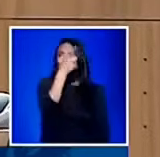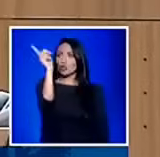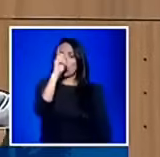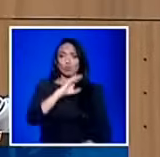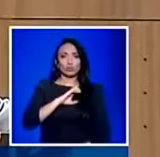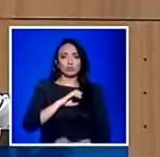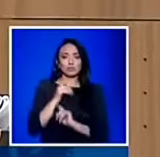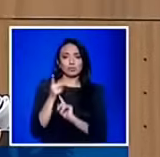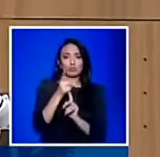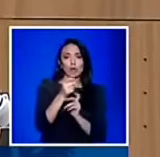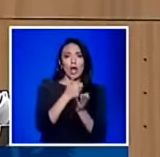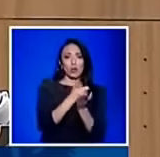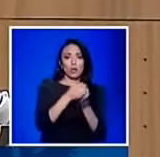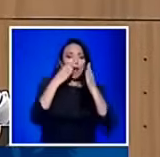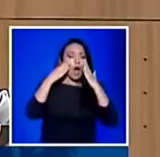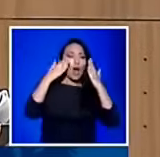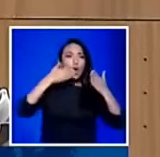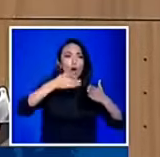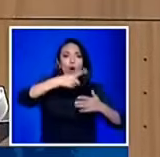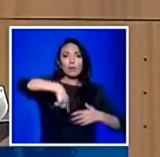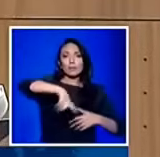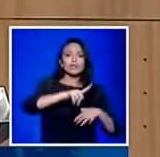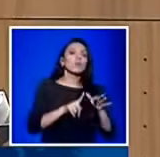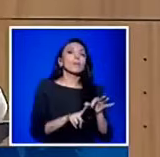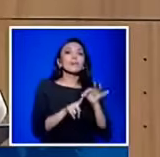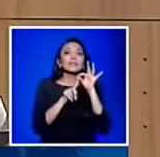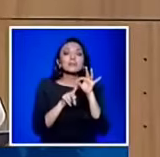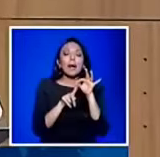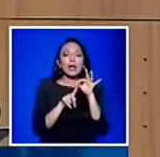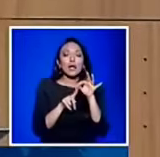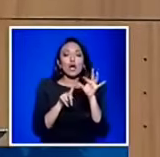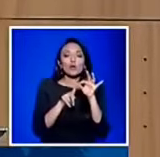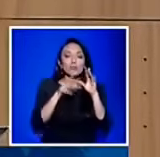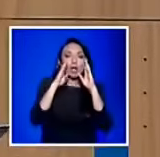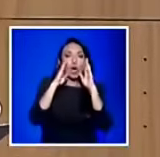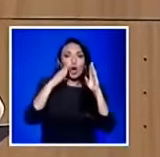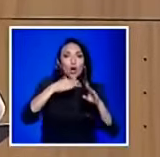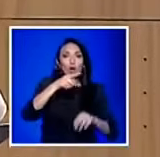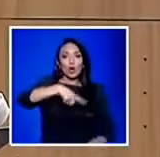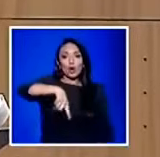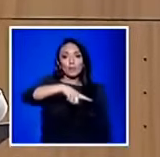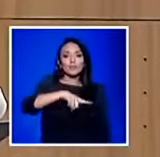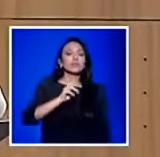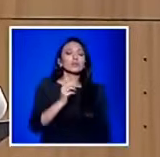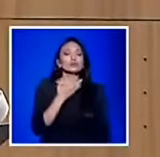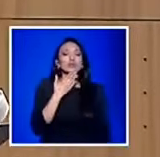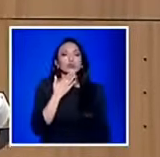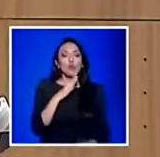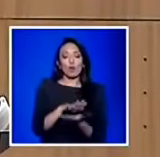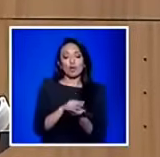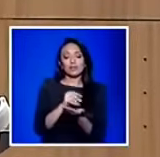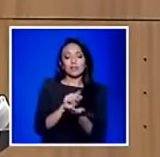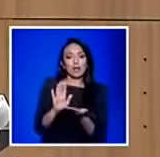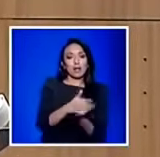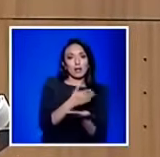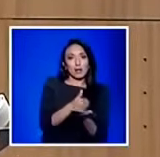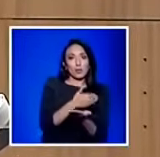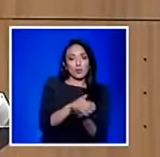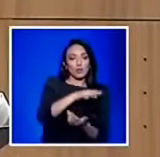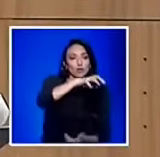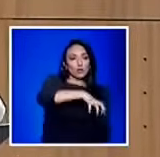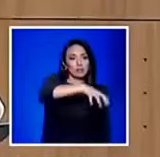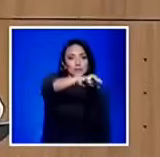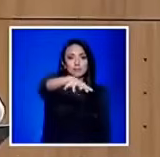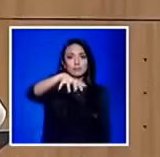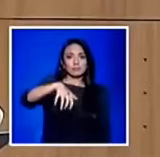municipales, enfocados principalmente, podemos ver aquí en los metros cuadrados que fueron removidos en los tres puntos, La Gasca, Rumipamba y La